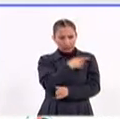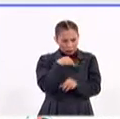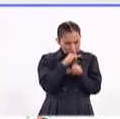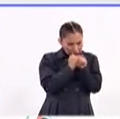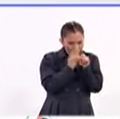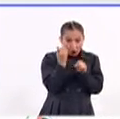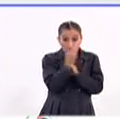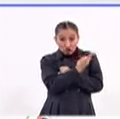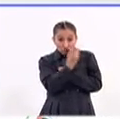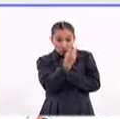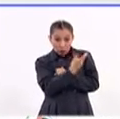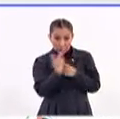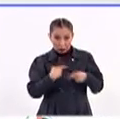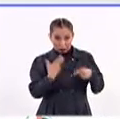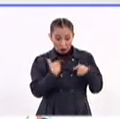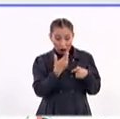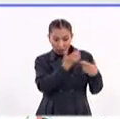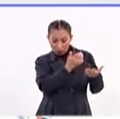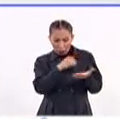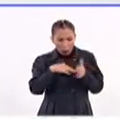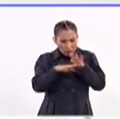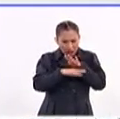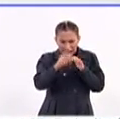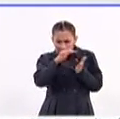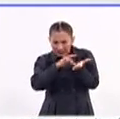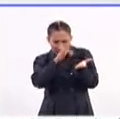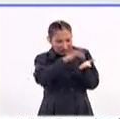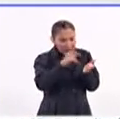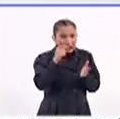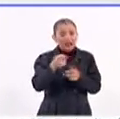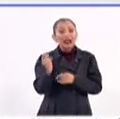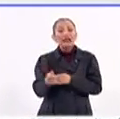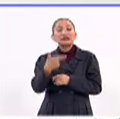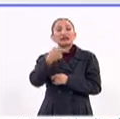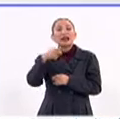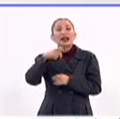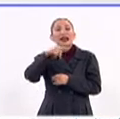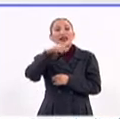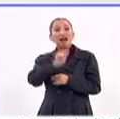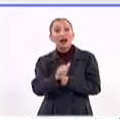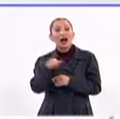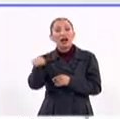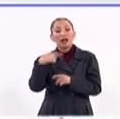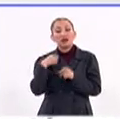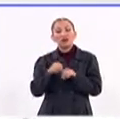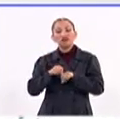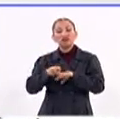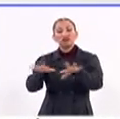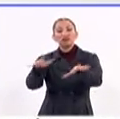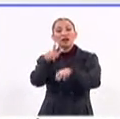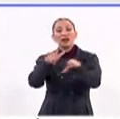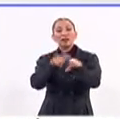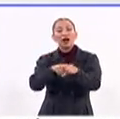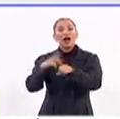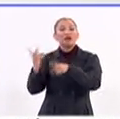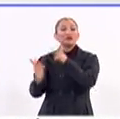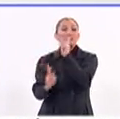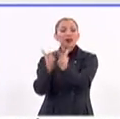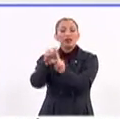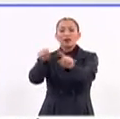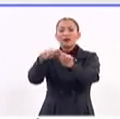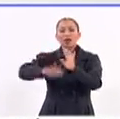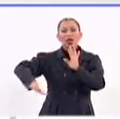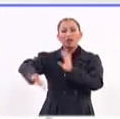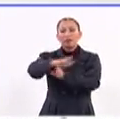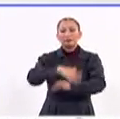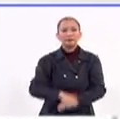entre los dos nos dieron las bases realmente de lo que es actualmente la genética que da la diversidad animal y vegetal en todo